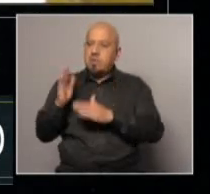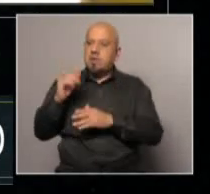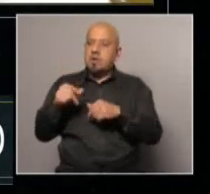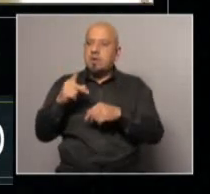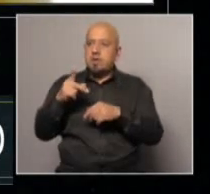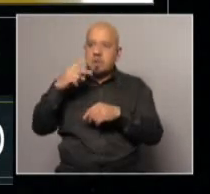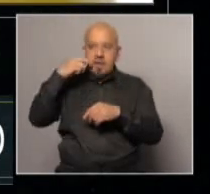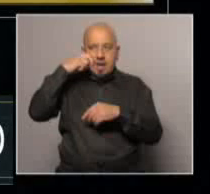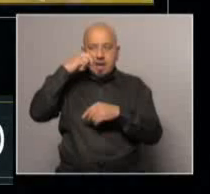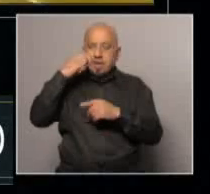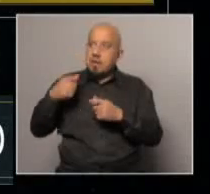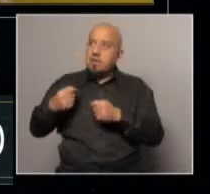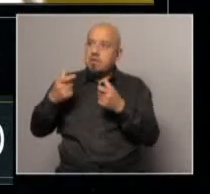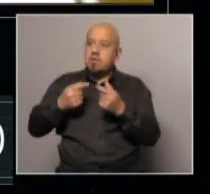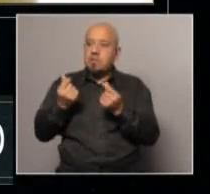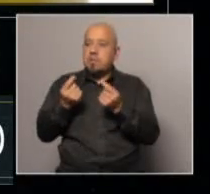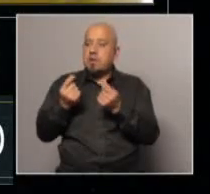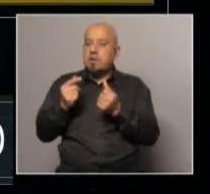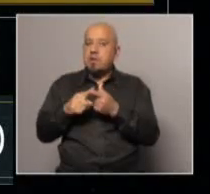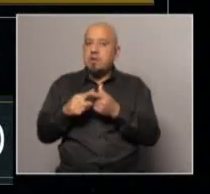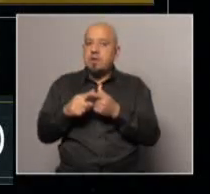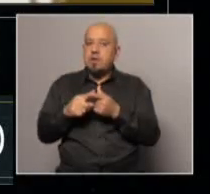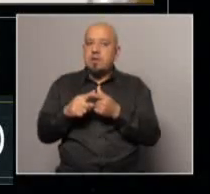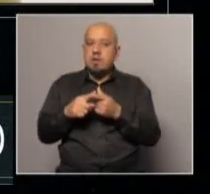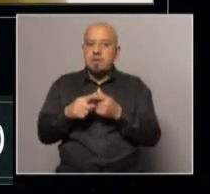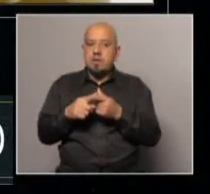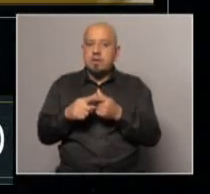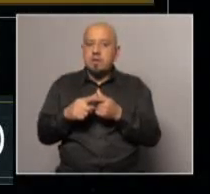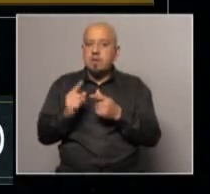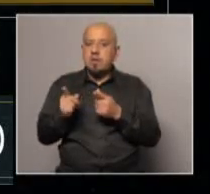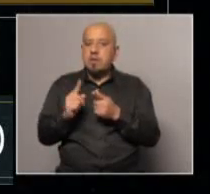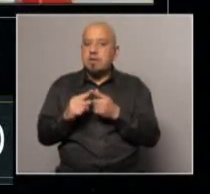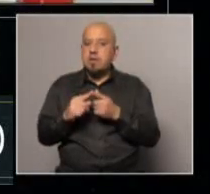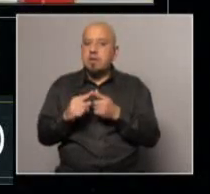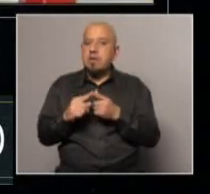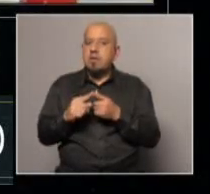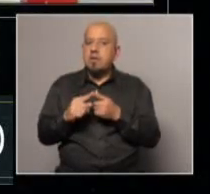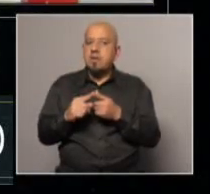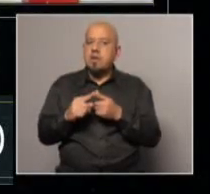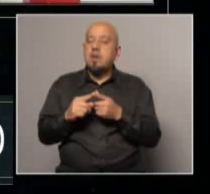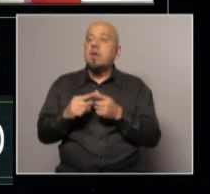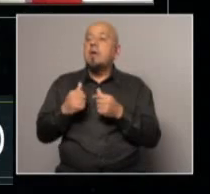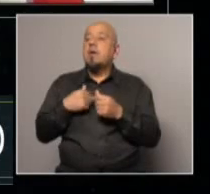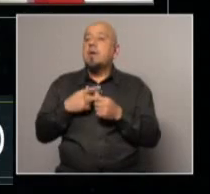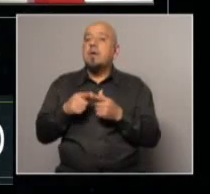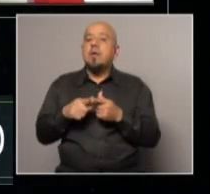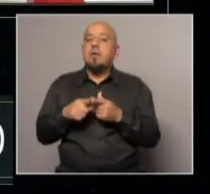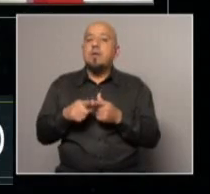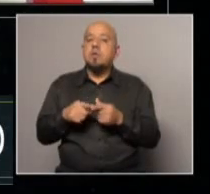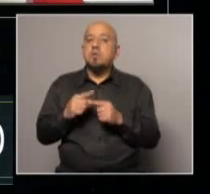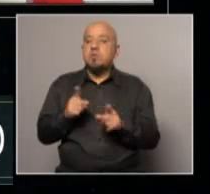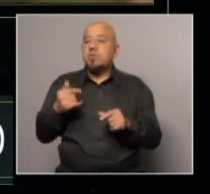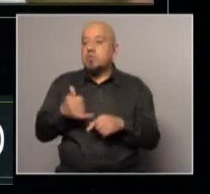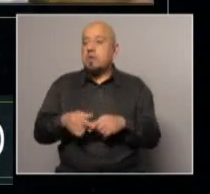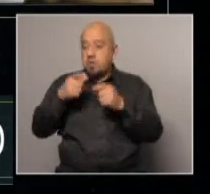carne, a lo que se exporta por carne? Que en Uruguay tocar la carne es complicado. No, bueno, está, pero nosotros, yo no tengo campo,